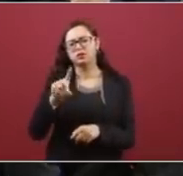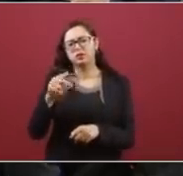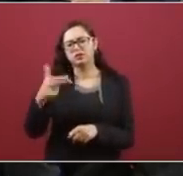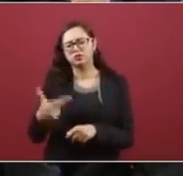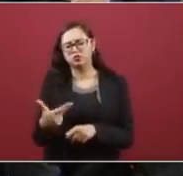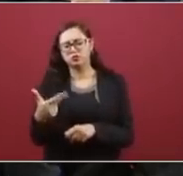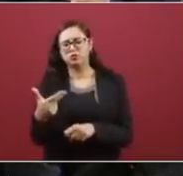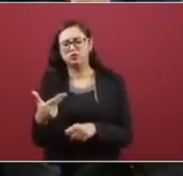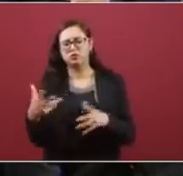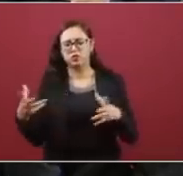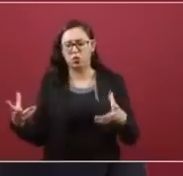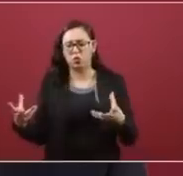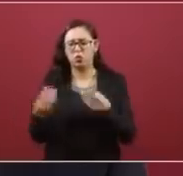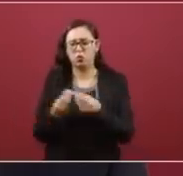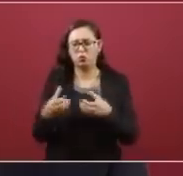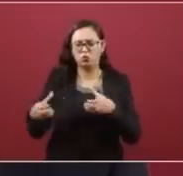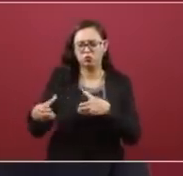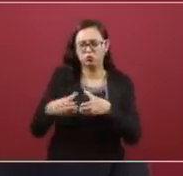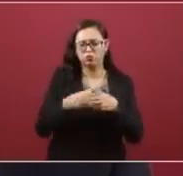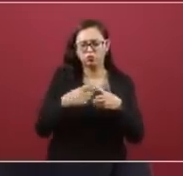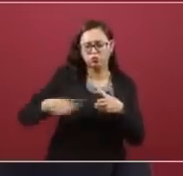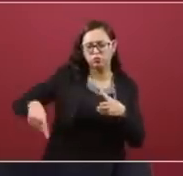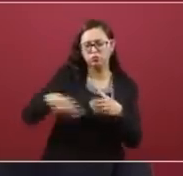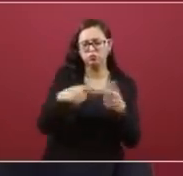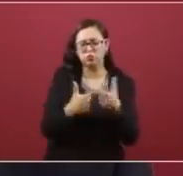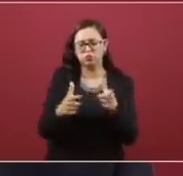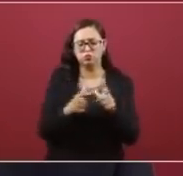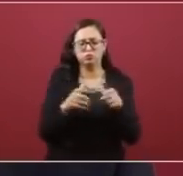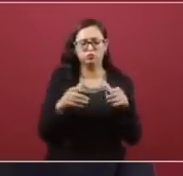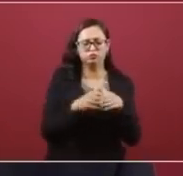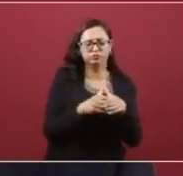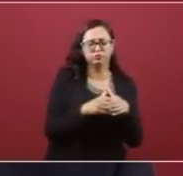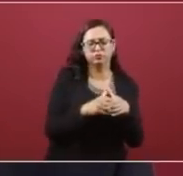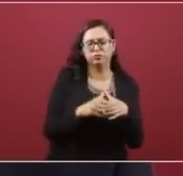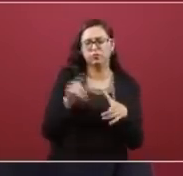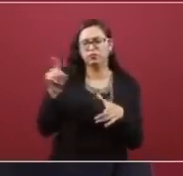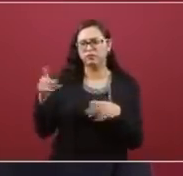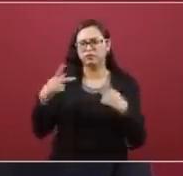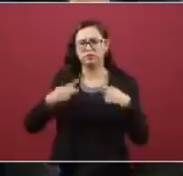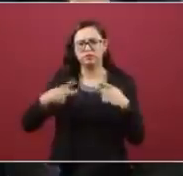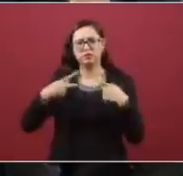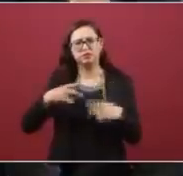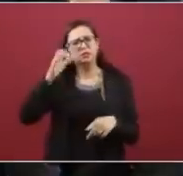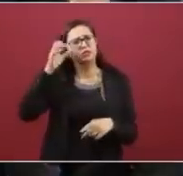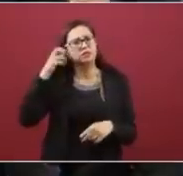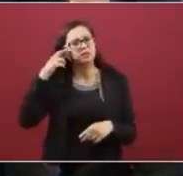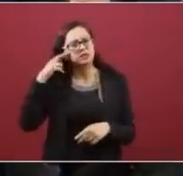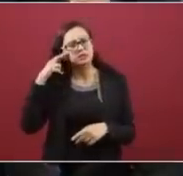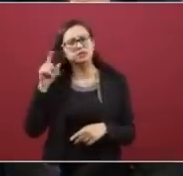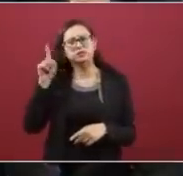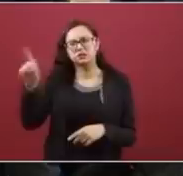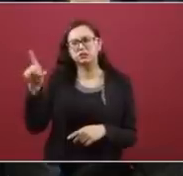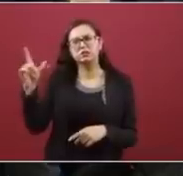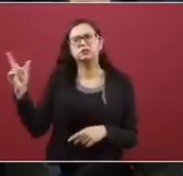integran, detienen a eh Ciudadanos chinos provenientes de Beijing y les hacen un